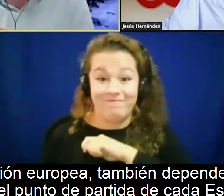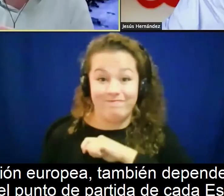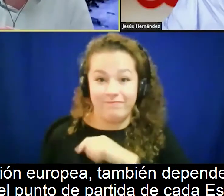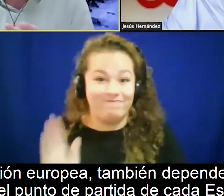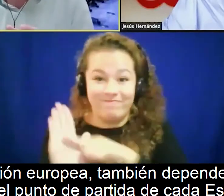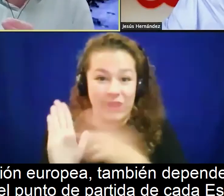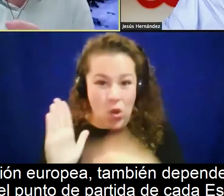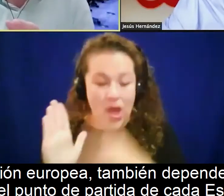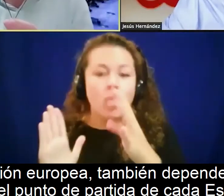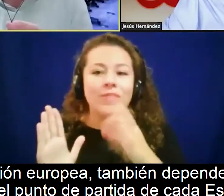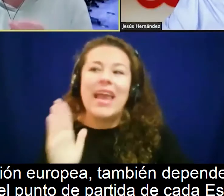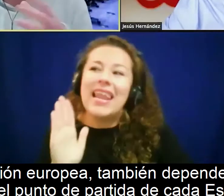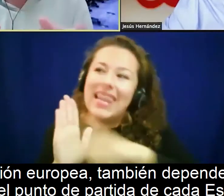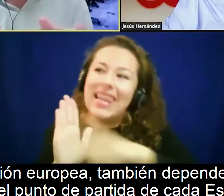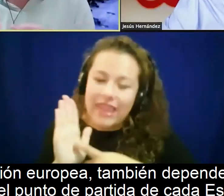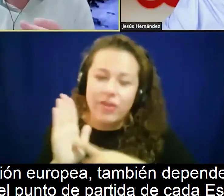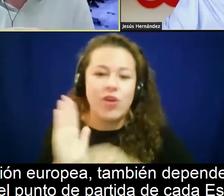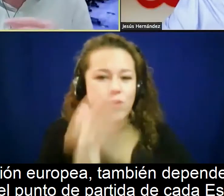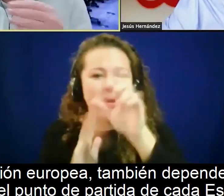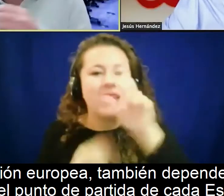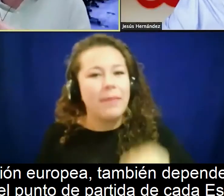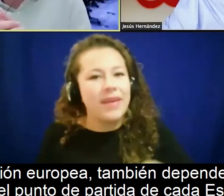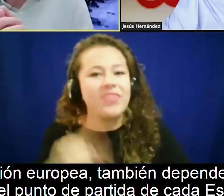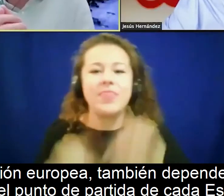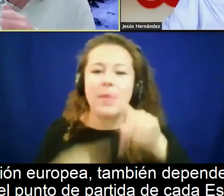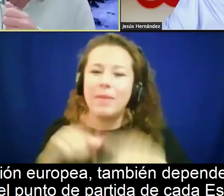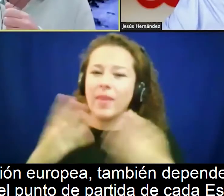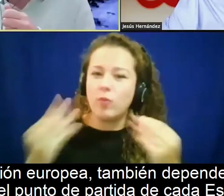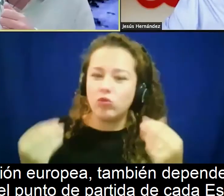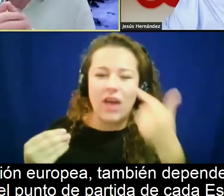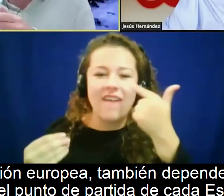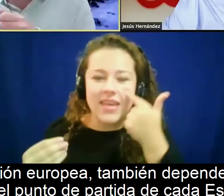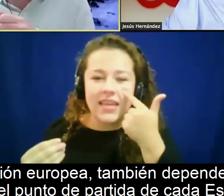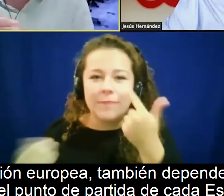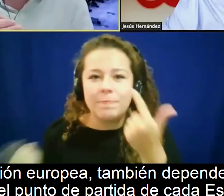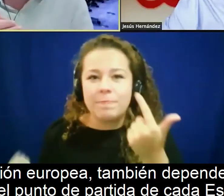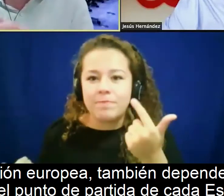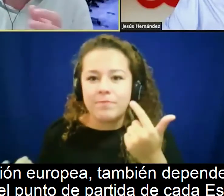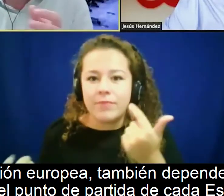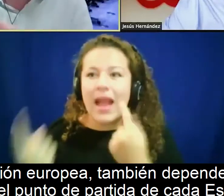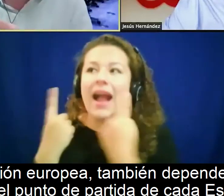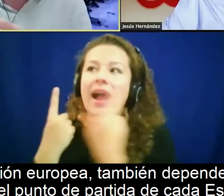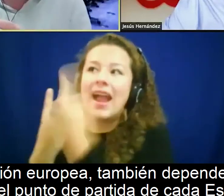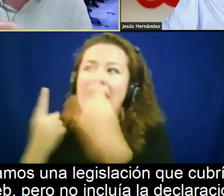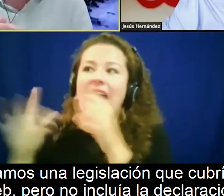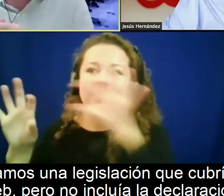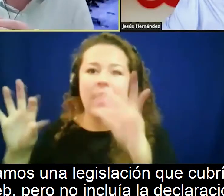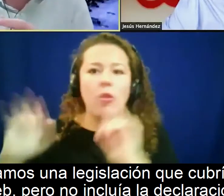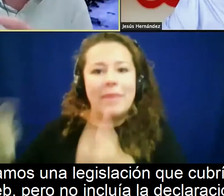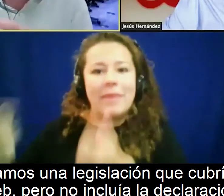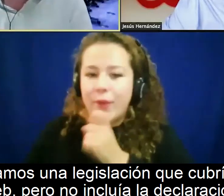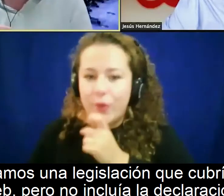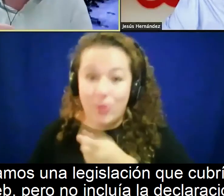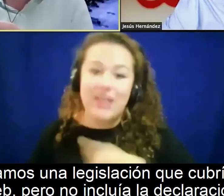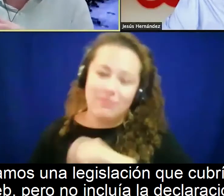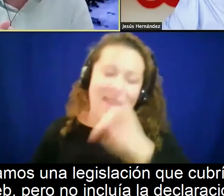legislación europea también depende mucho de cuál es el punto de partida de cada estado. En España teníamos una legislación que sí que cubría